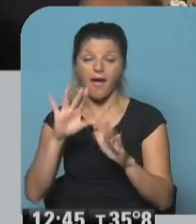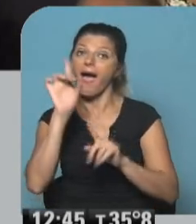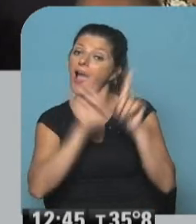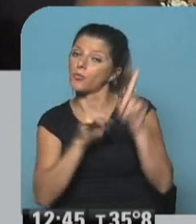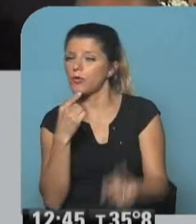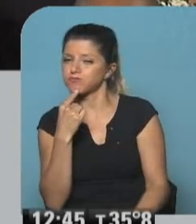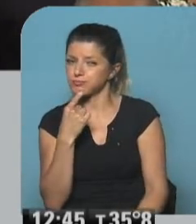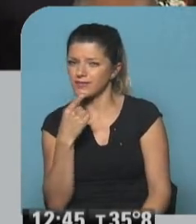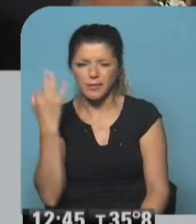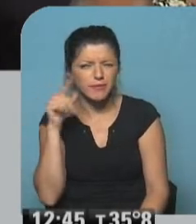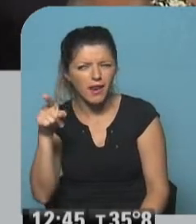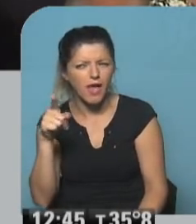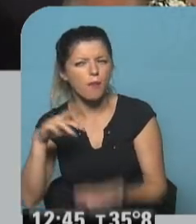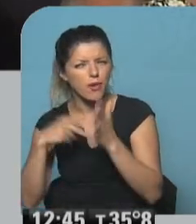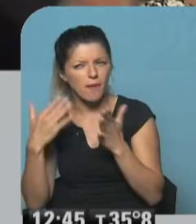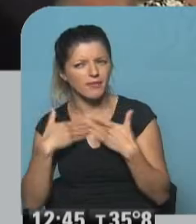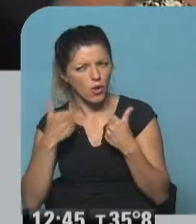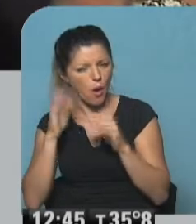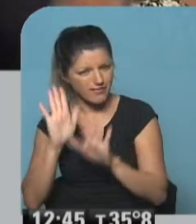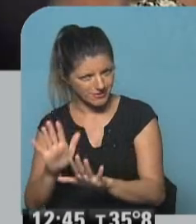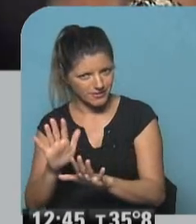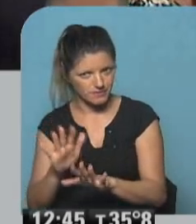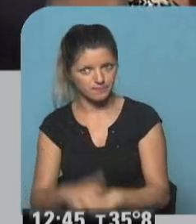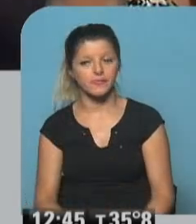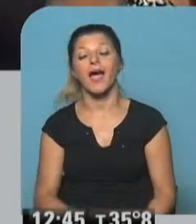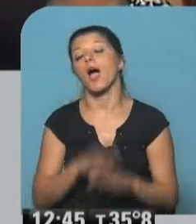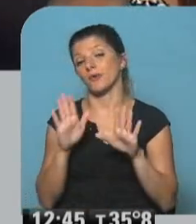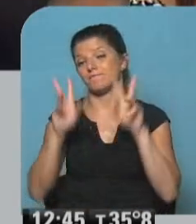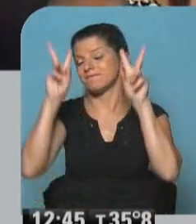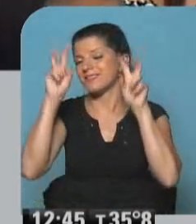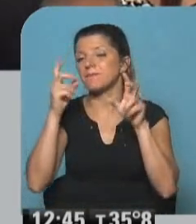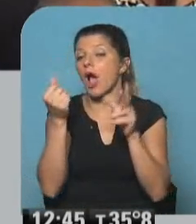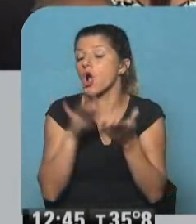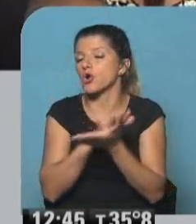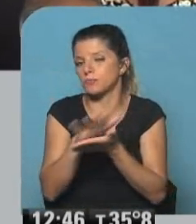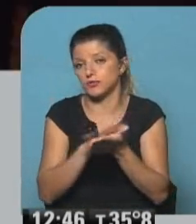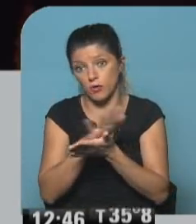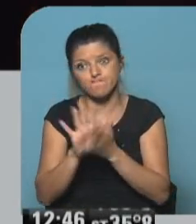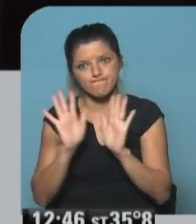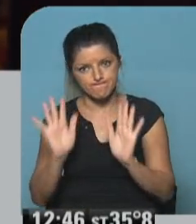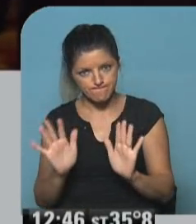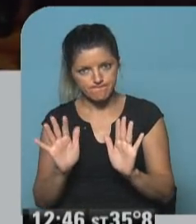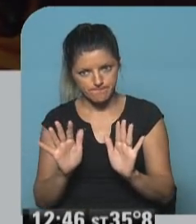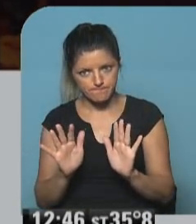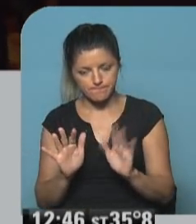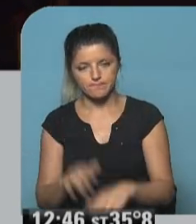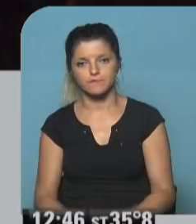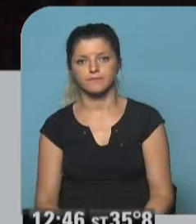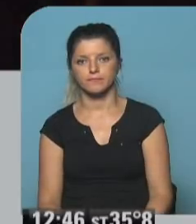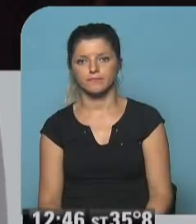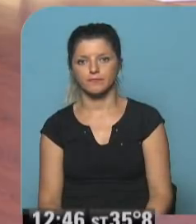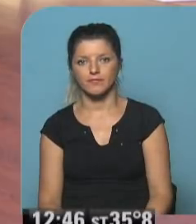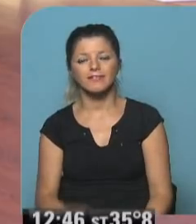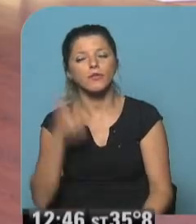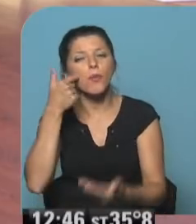de cuán precaria es. Ahora, el tema de la corrupción es clave, me parece, Jorge, porque ilustra uno de los motivos de la permanente